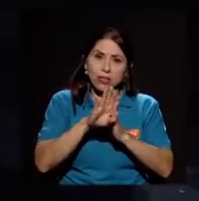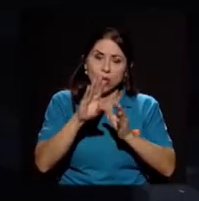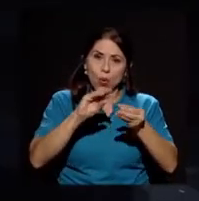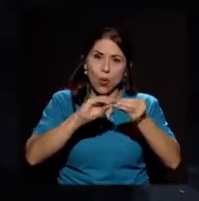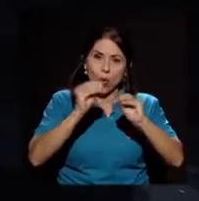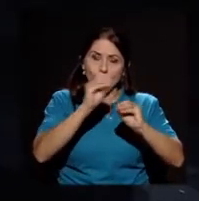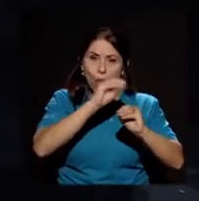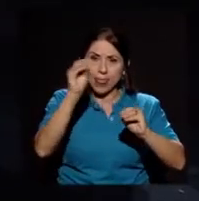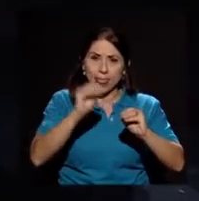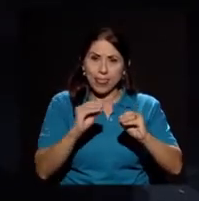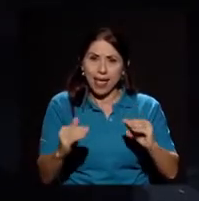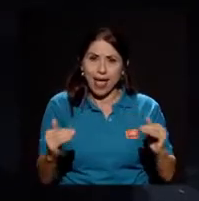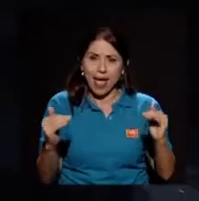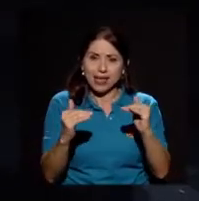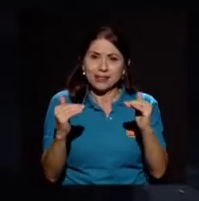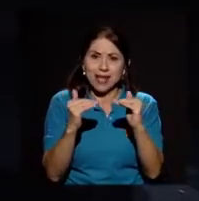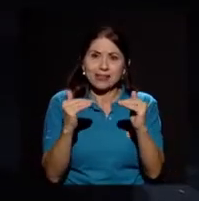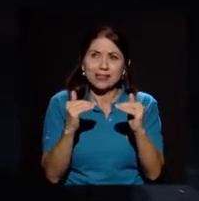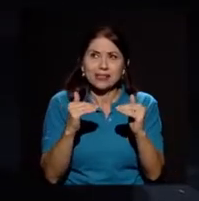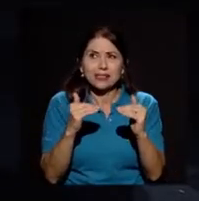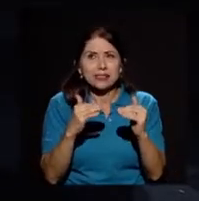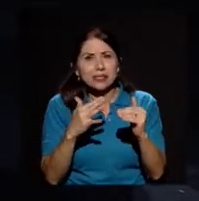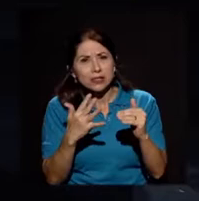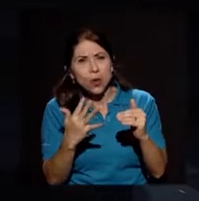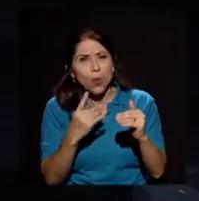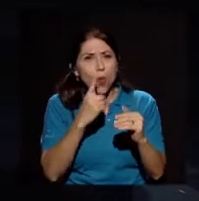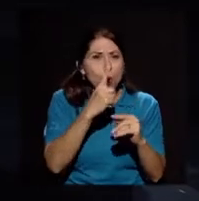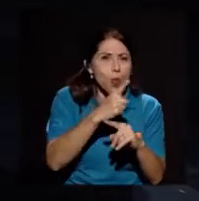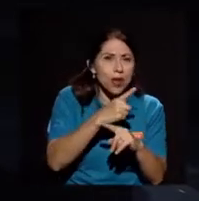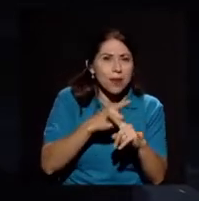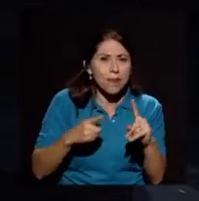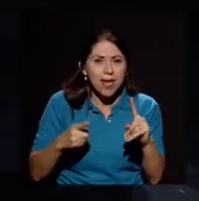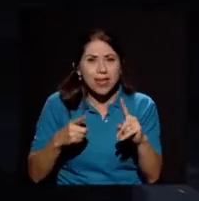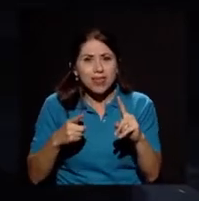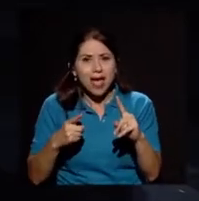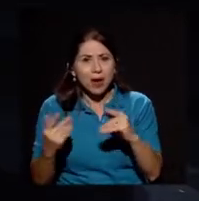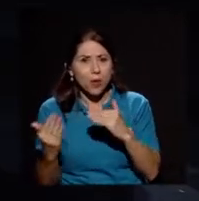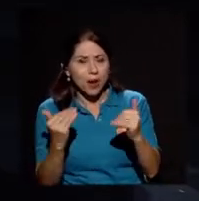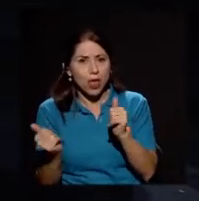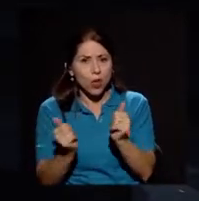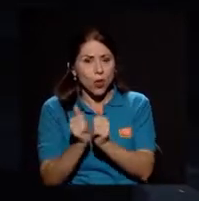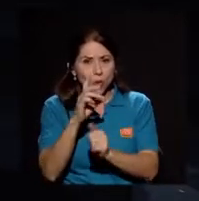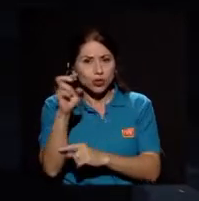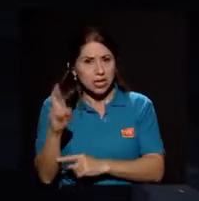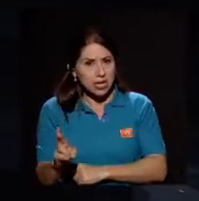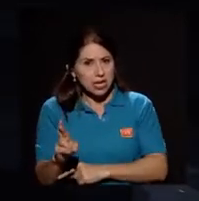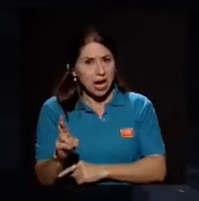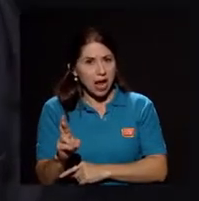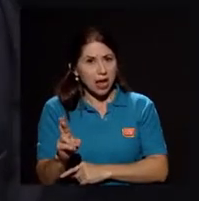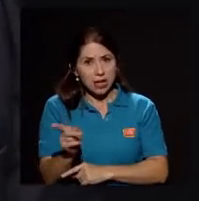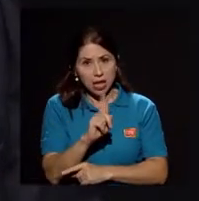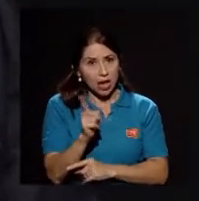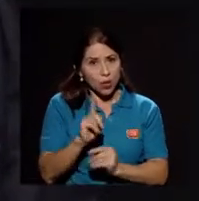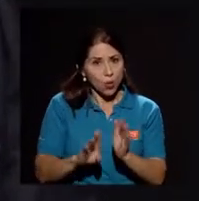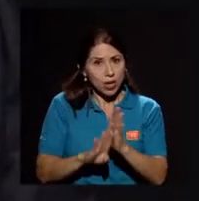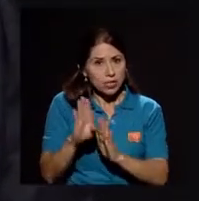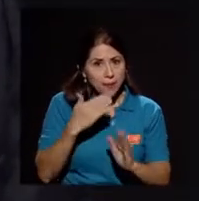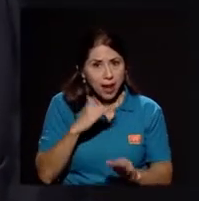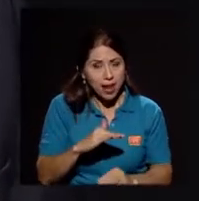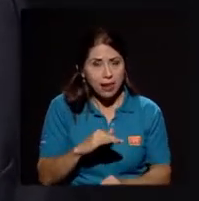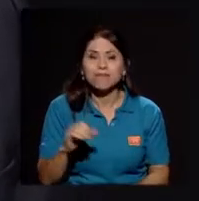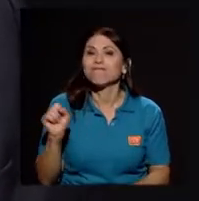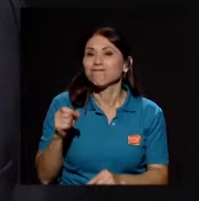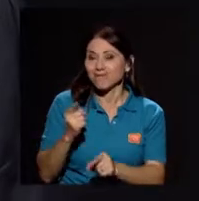muy cerca por lo menos una y media vez lo que está creciendo la economía de costa rica- claro que no crece mal efectivamente